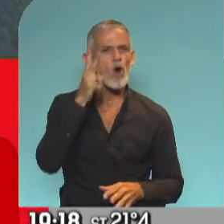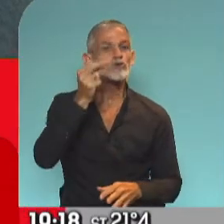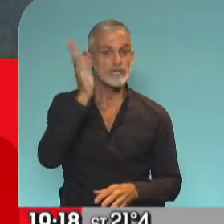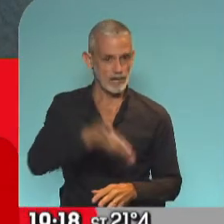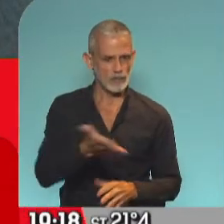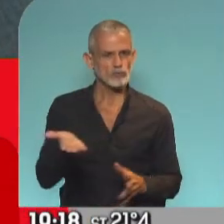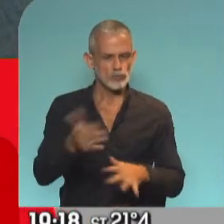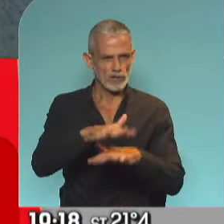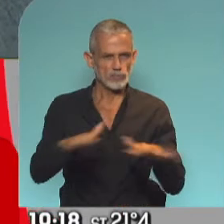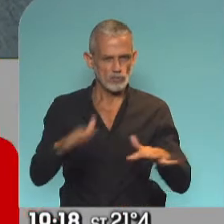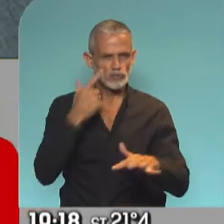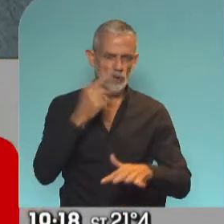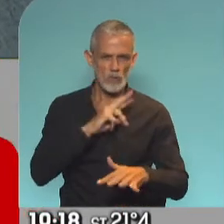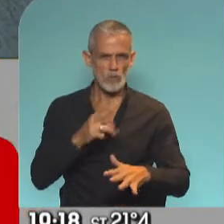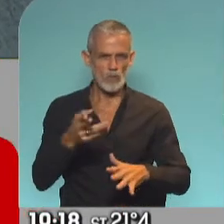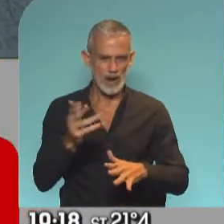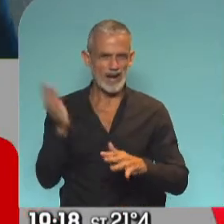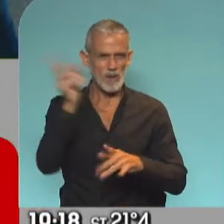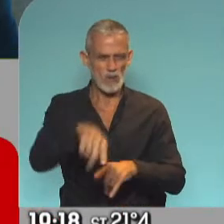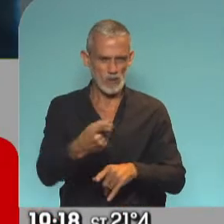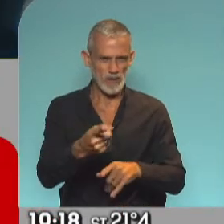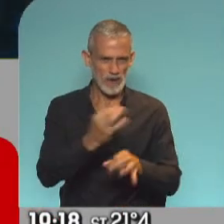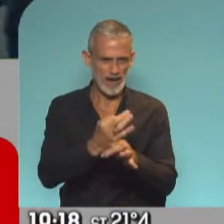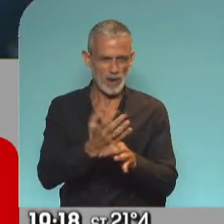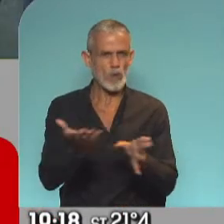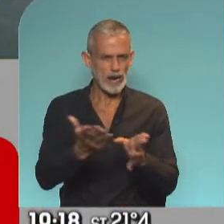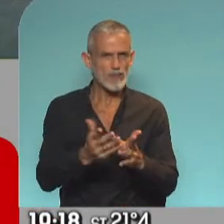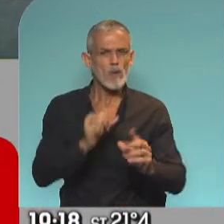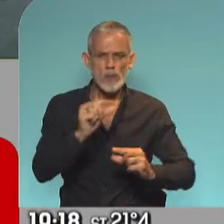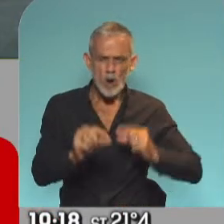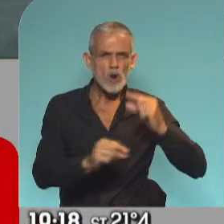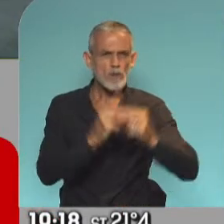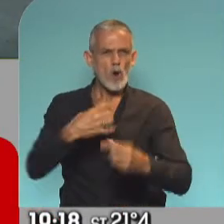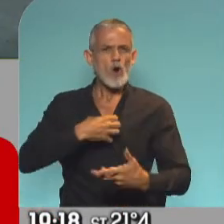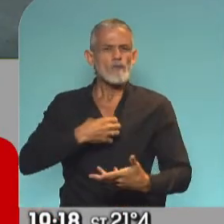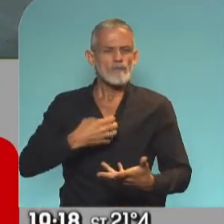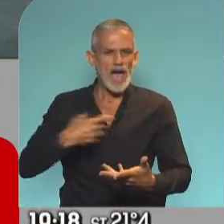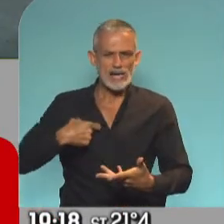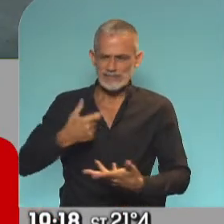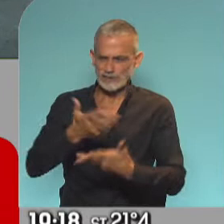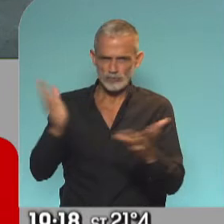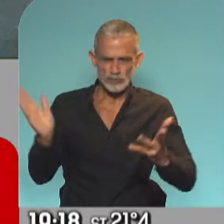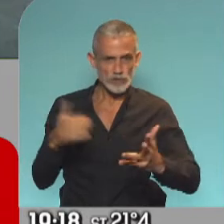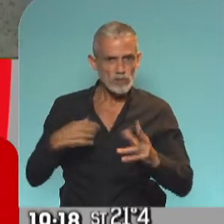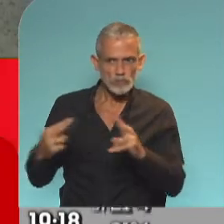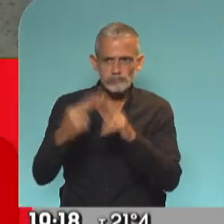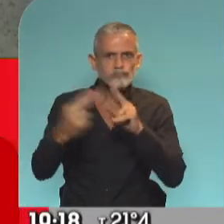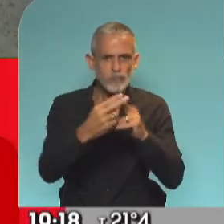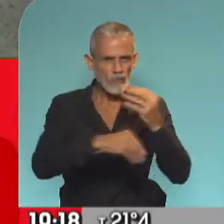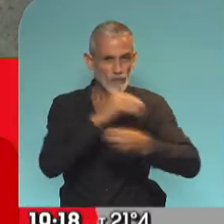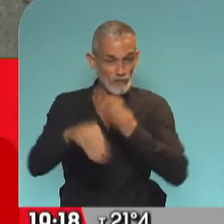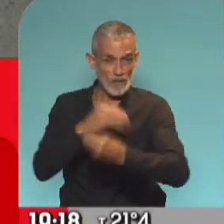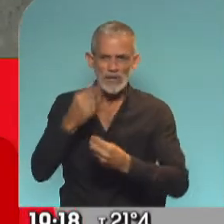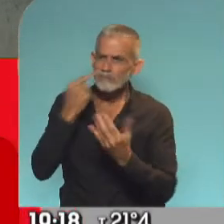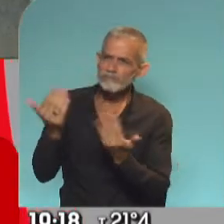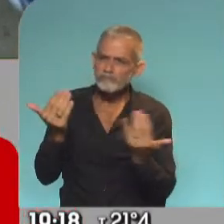80% de los chicos y chicas, ¿no? Y creo que tenemos que ir construyendo una confianza social. Yo he tenido muchísimos encuentros con familias, escuchando